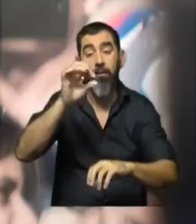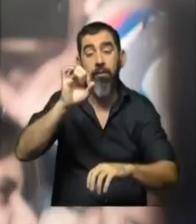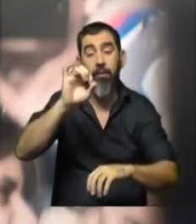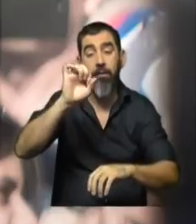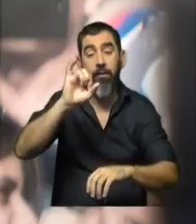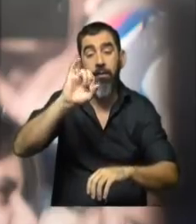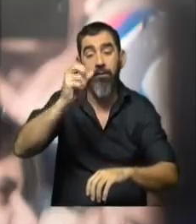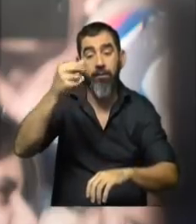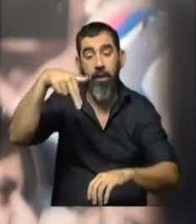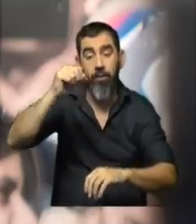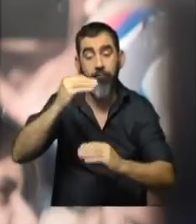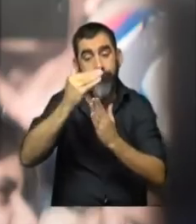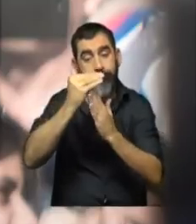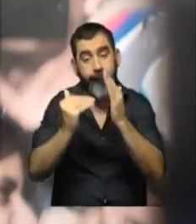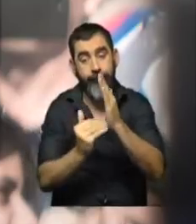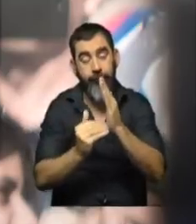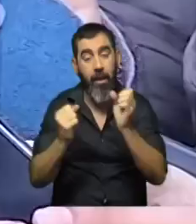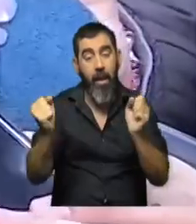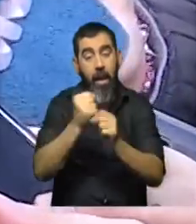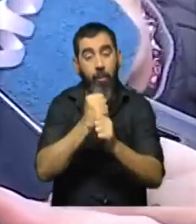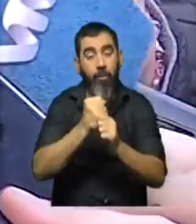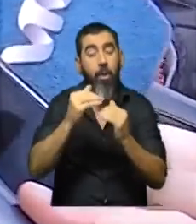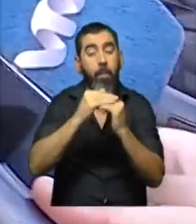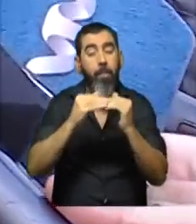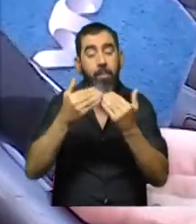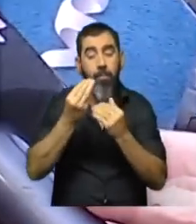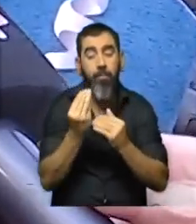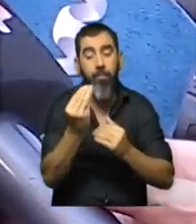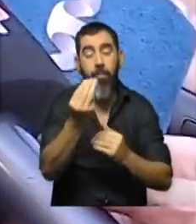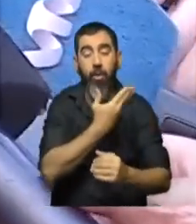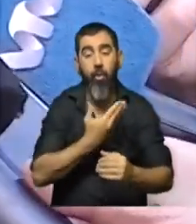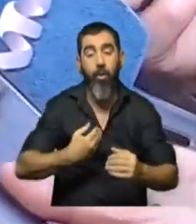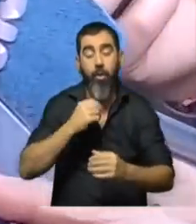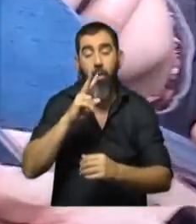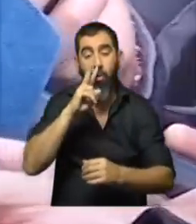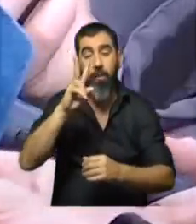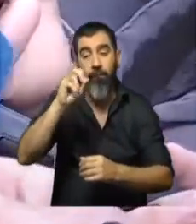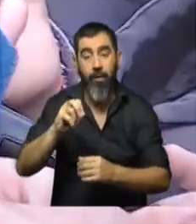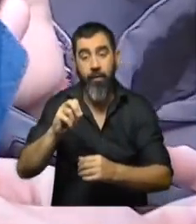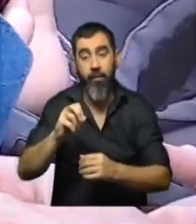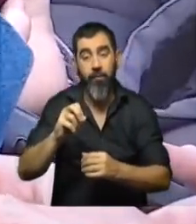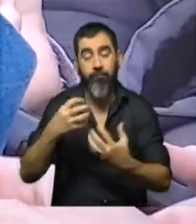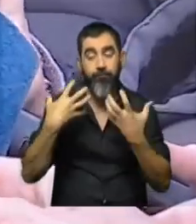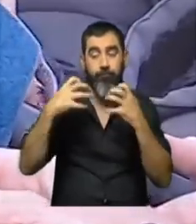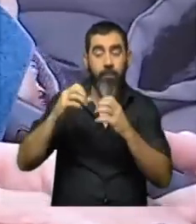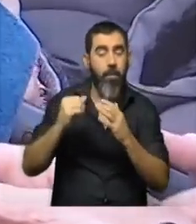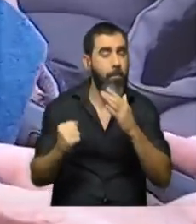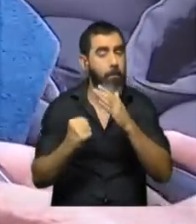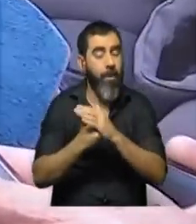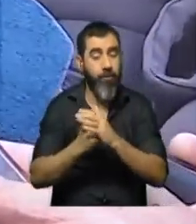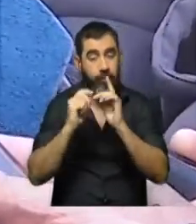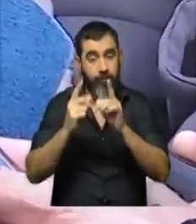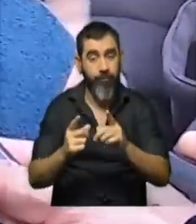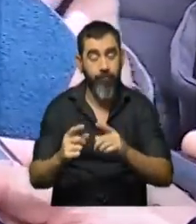caer la aprobación presidencial a su nivel más bajo desde que asumió en el año 2020 y la desaprobación al más alto.